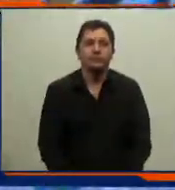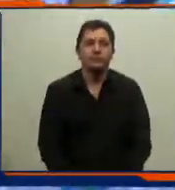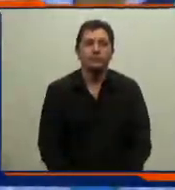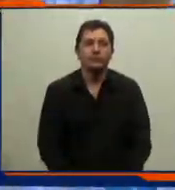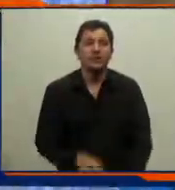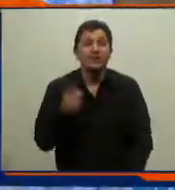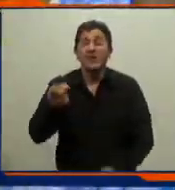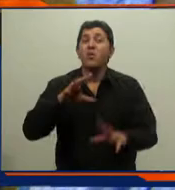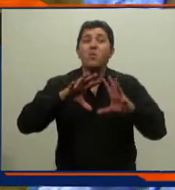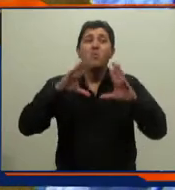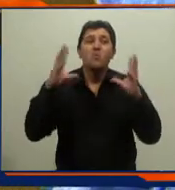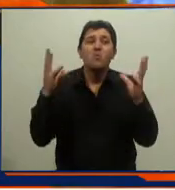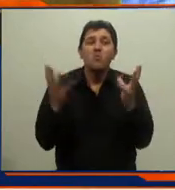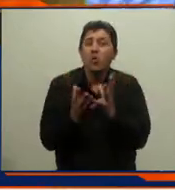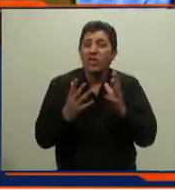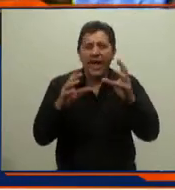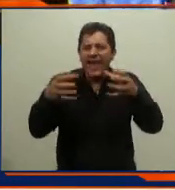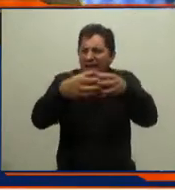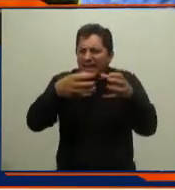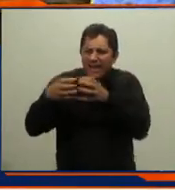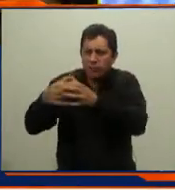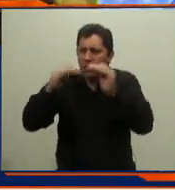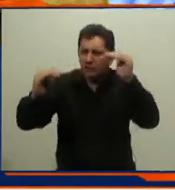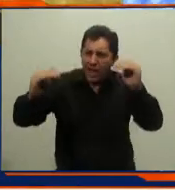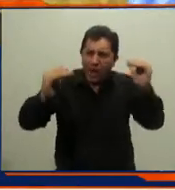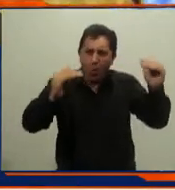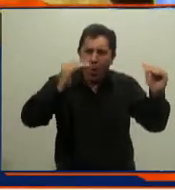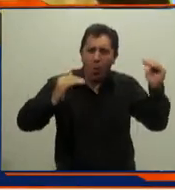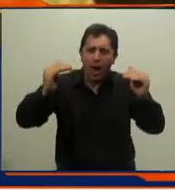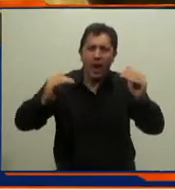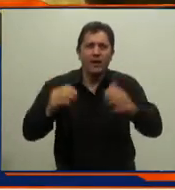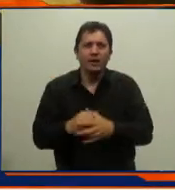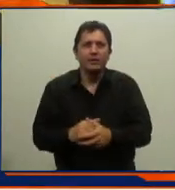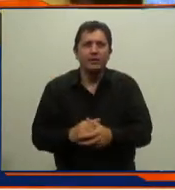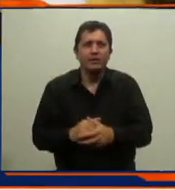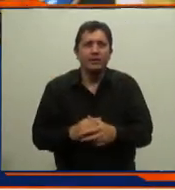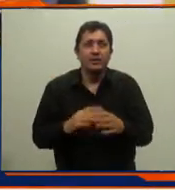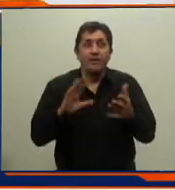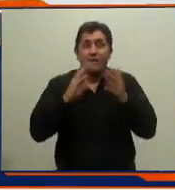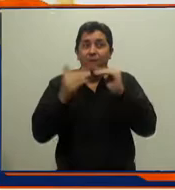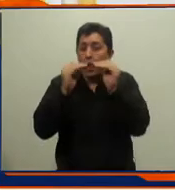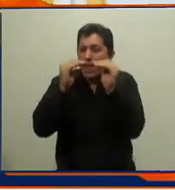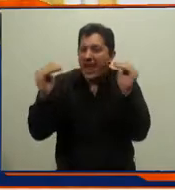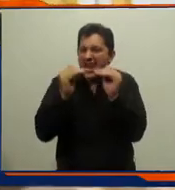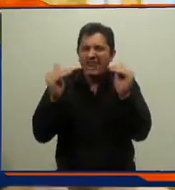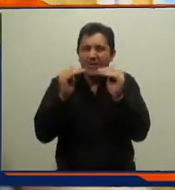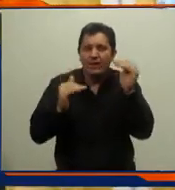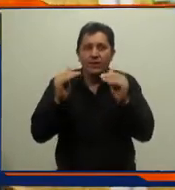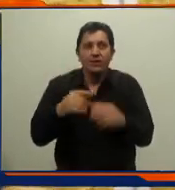es un mundial donde hay muy pocas diferencias, sí. Los equipos, por lo menos, si no son del mismo nivel, te pelean. Es un fenómeno, ¿no? Te